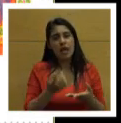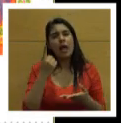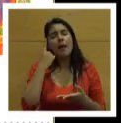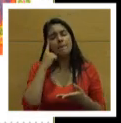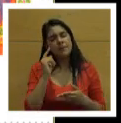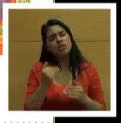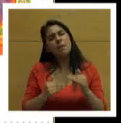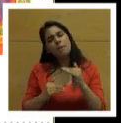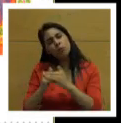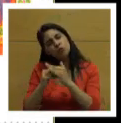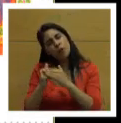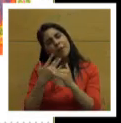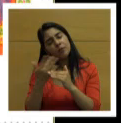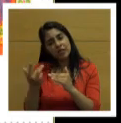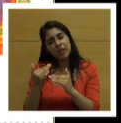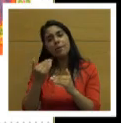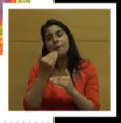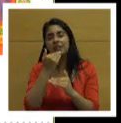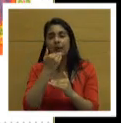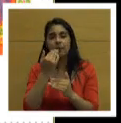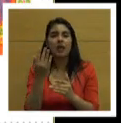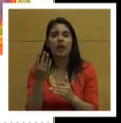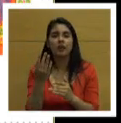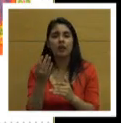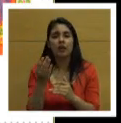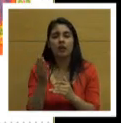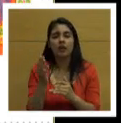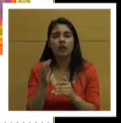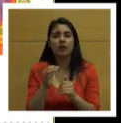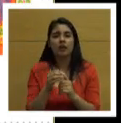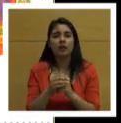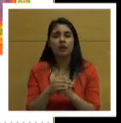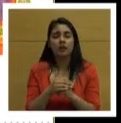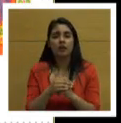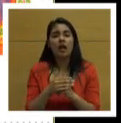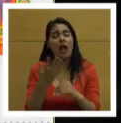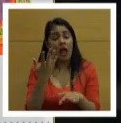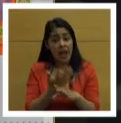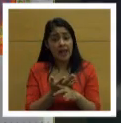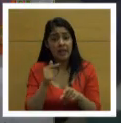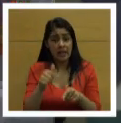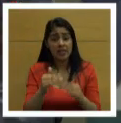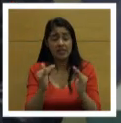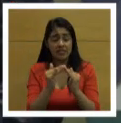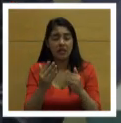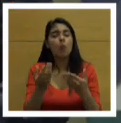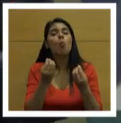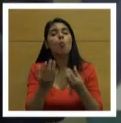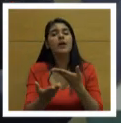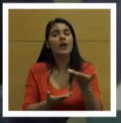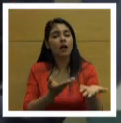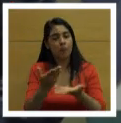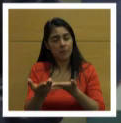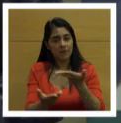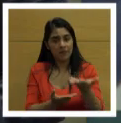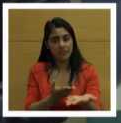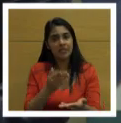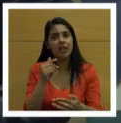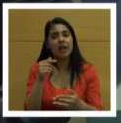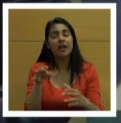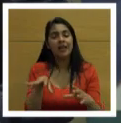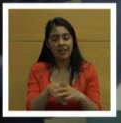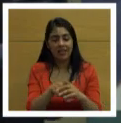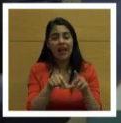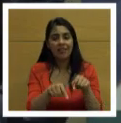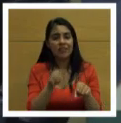un tope para efecto de que también no haya una buena convivencia con las demás mujeres que están dentro del lugar, digamos, de las